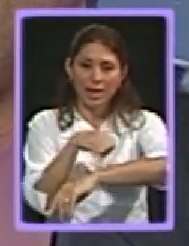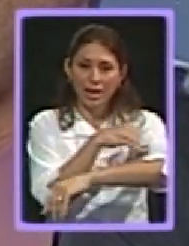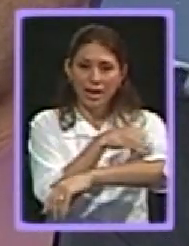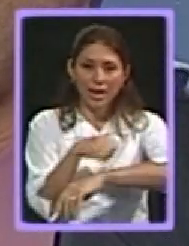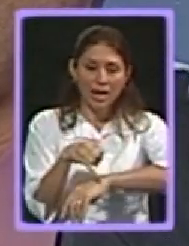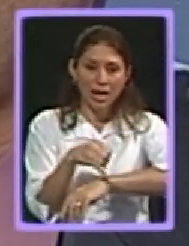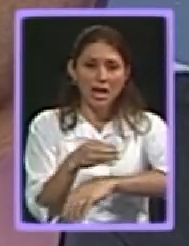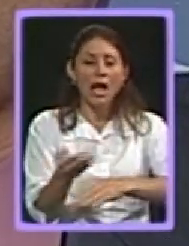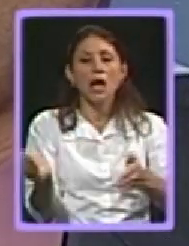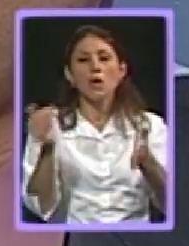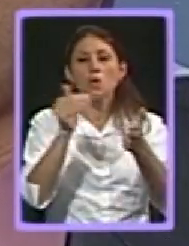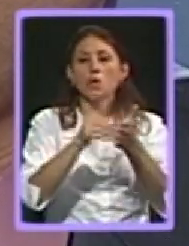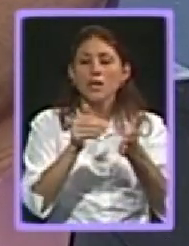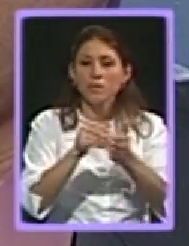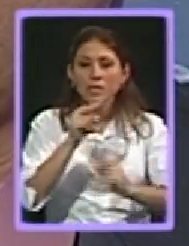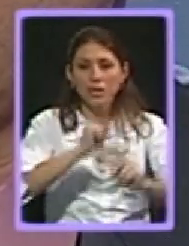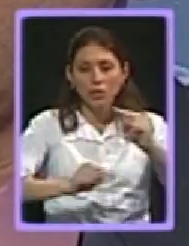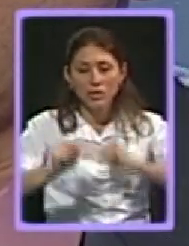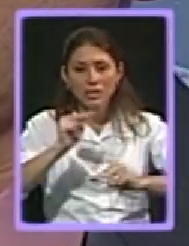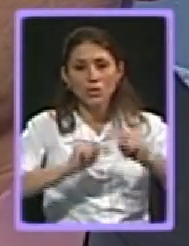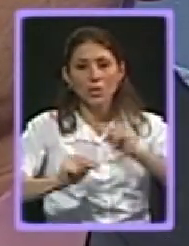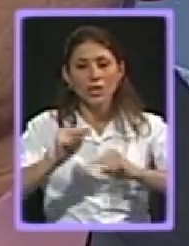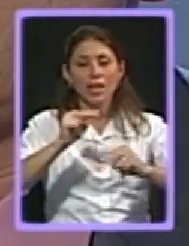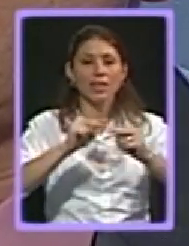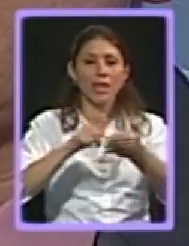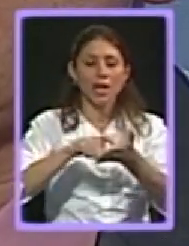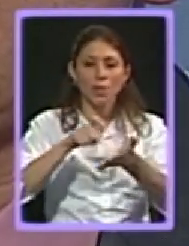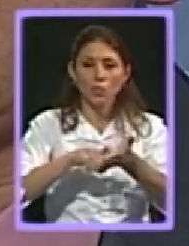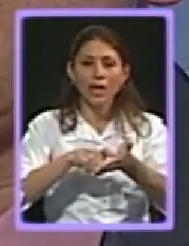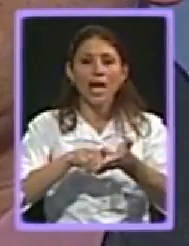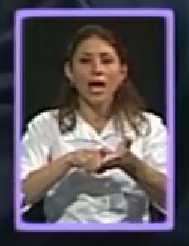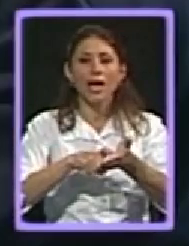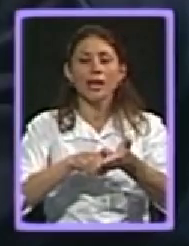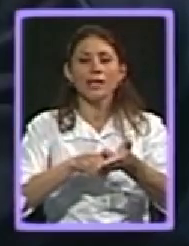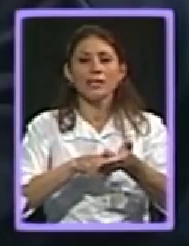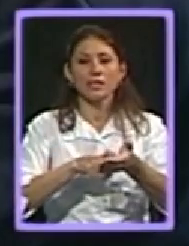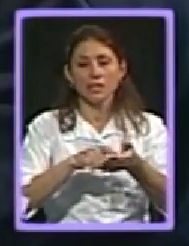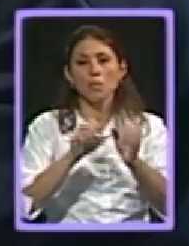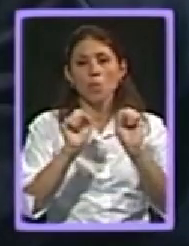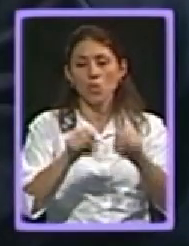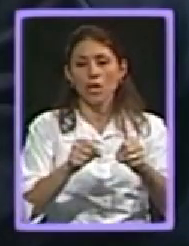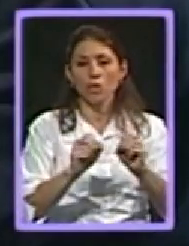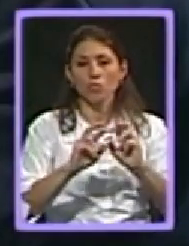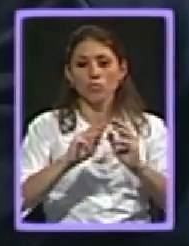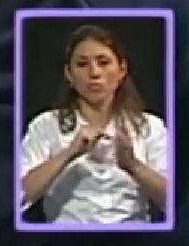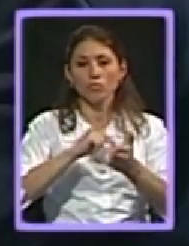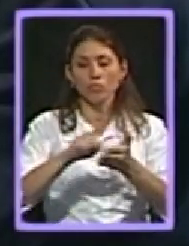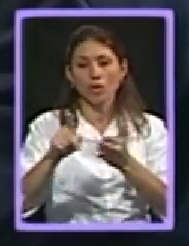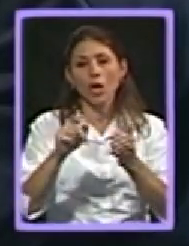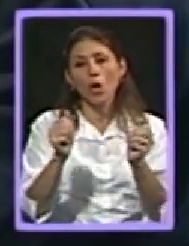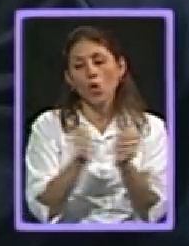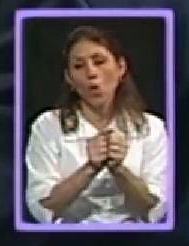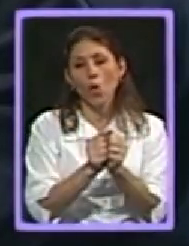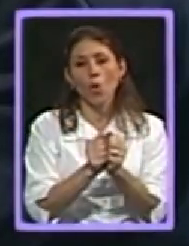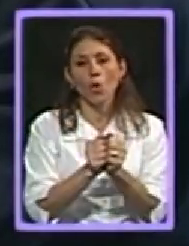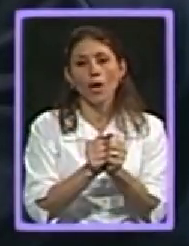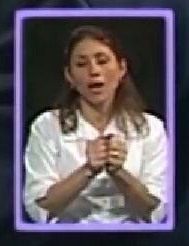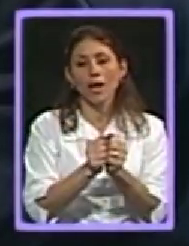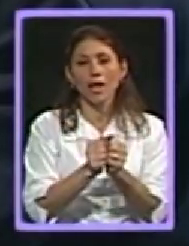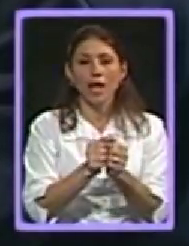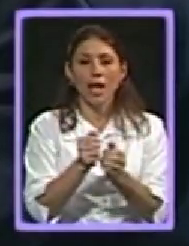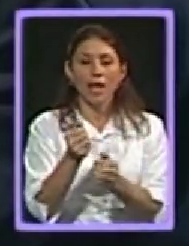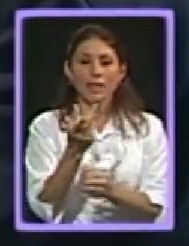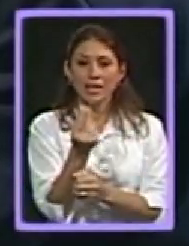de renegociación de deuda, se concretaron condonaciones de deuda de parte de algunas